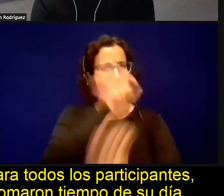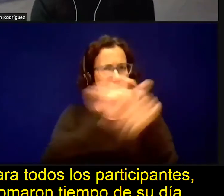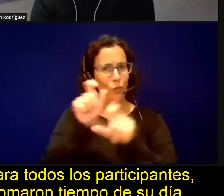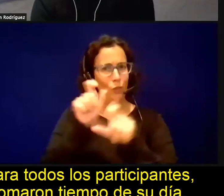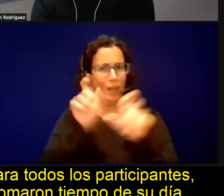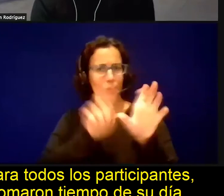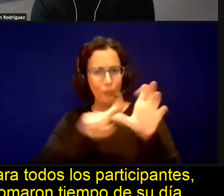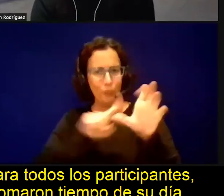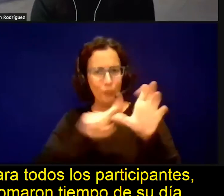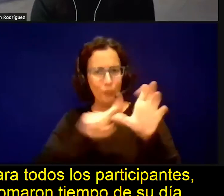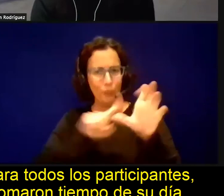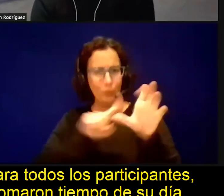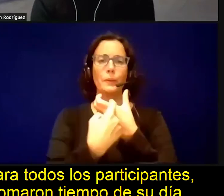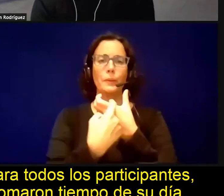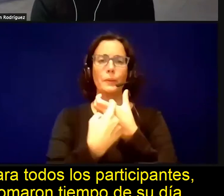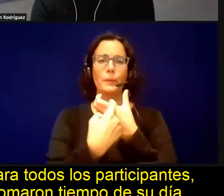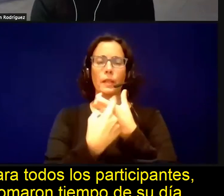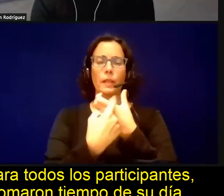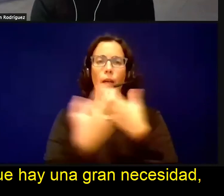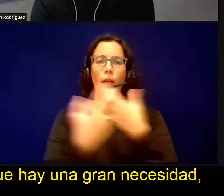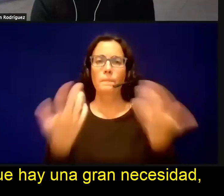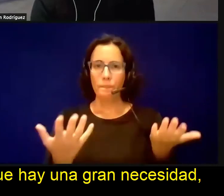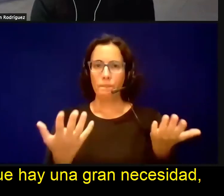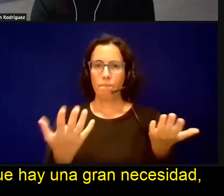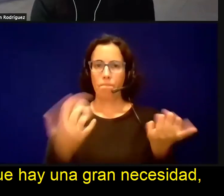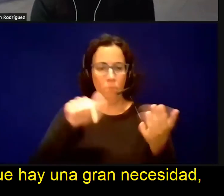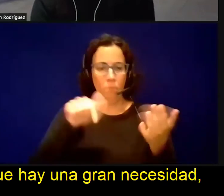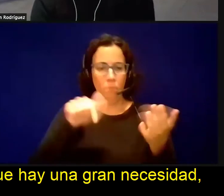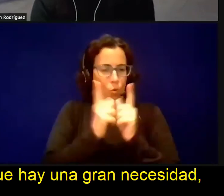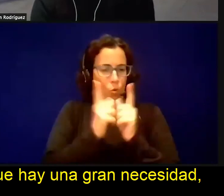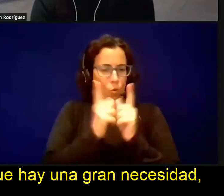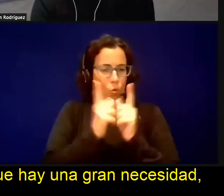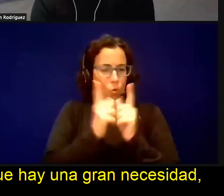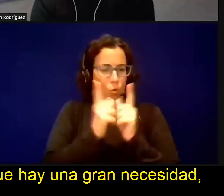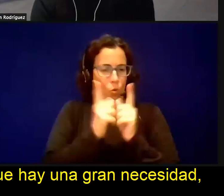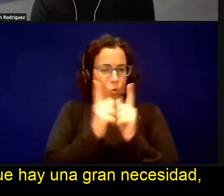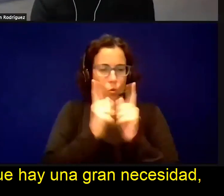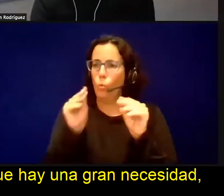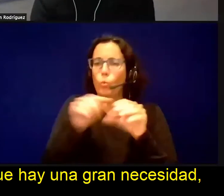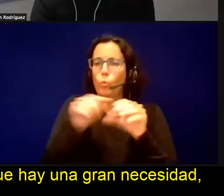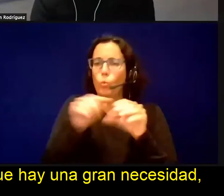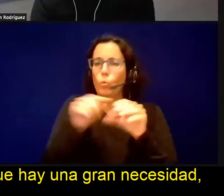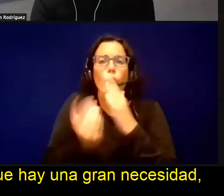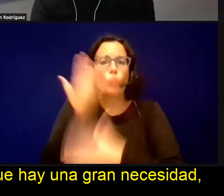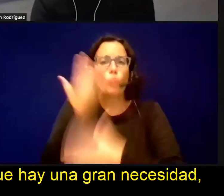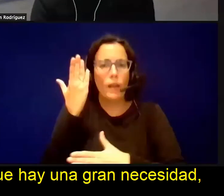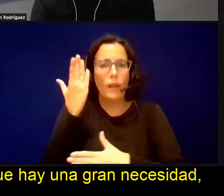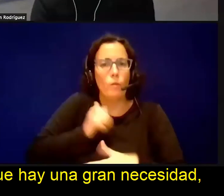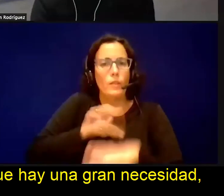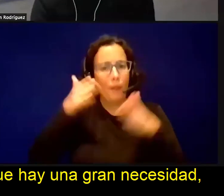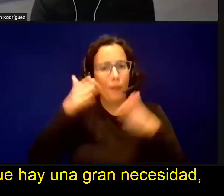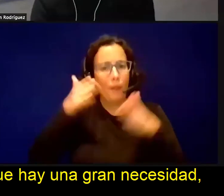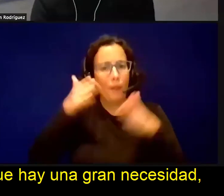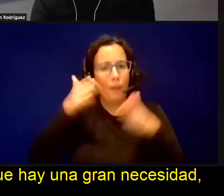de su día para estar con nosotros. Nos recuerda que hay una